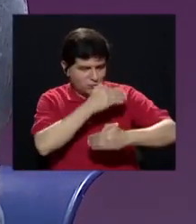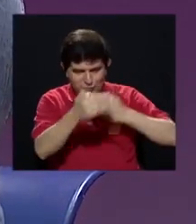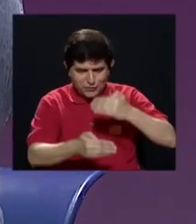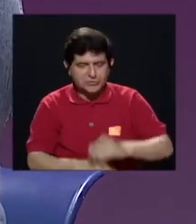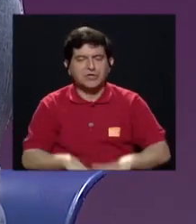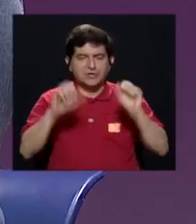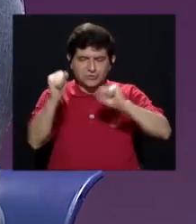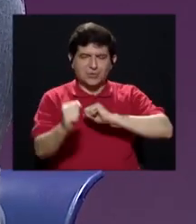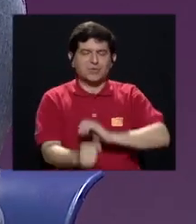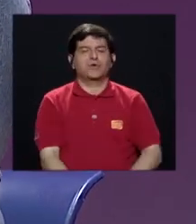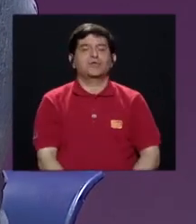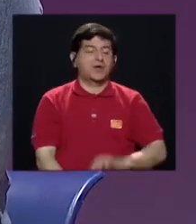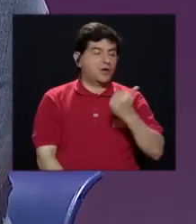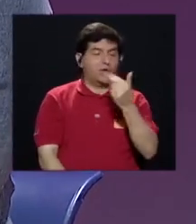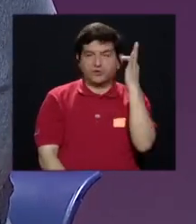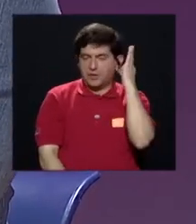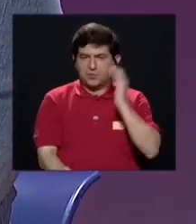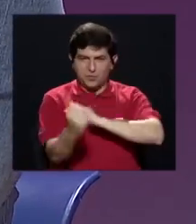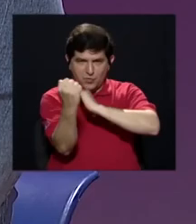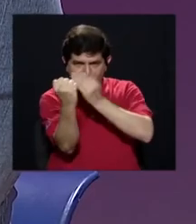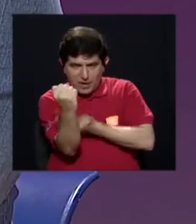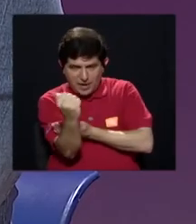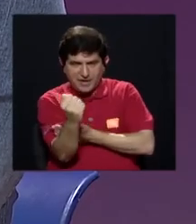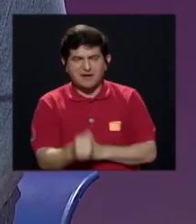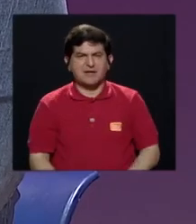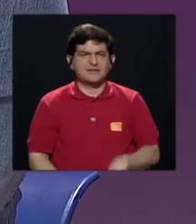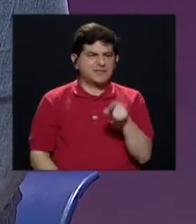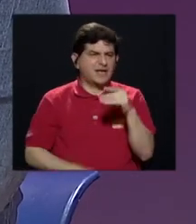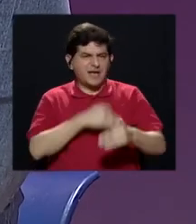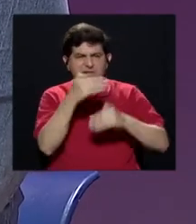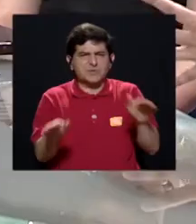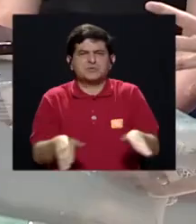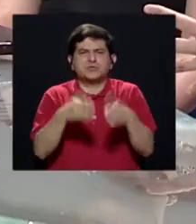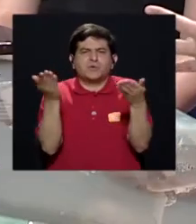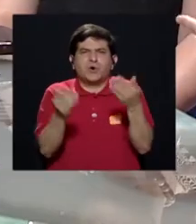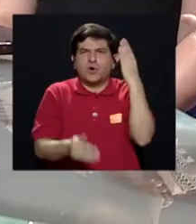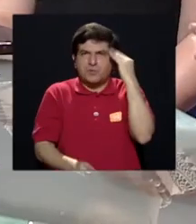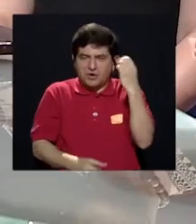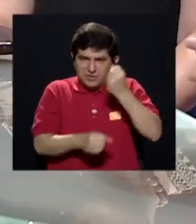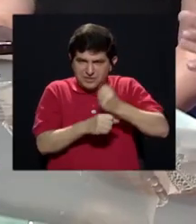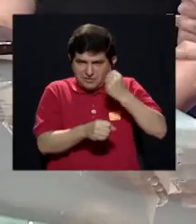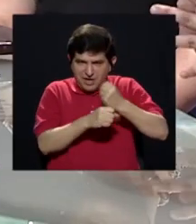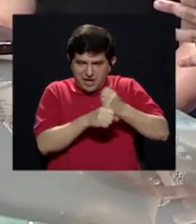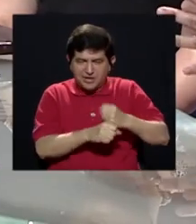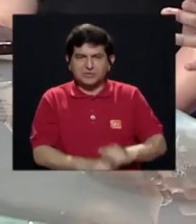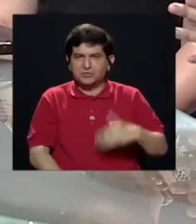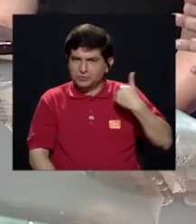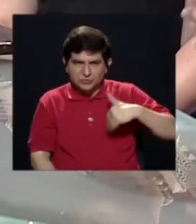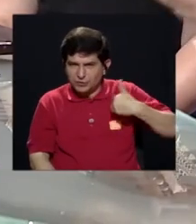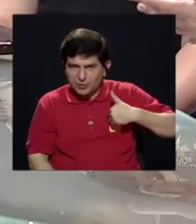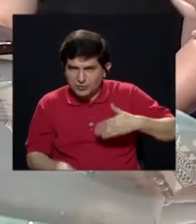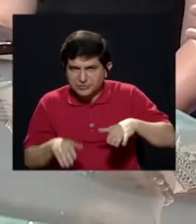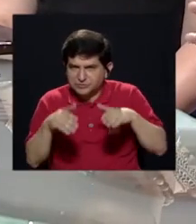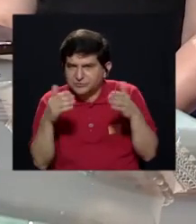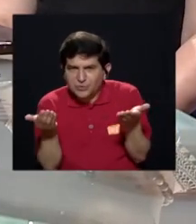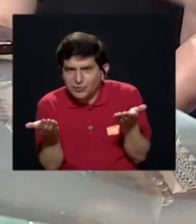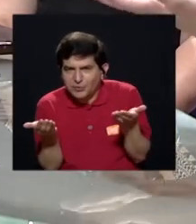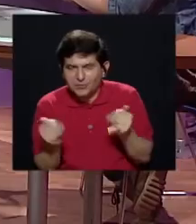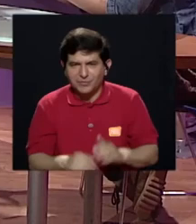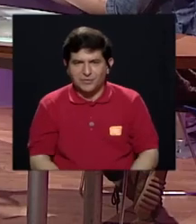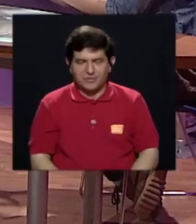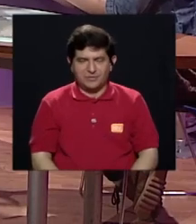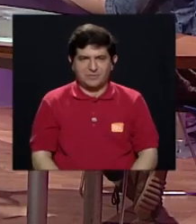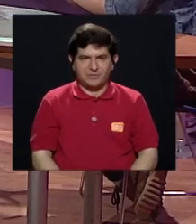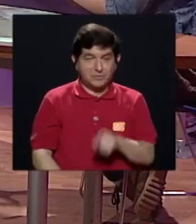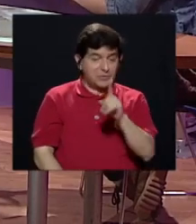Para empoderar otras chicas. ¿Cómo han sido los procesos o si han tenido experiencia de trabajar con chicos? ¿Verdad? ¿Cómo...? Porque